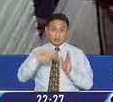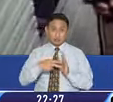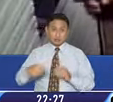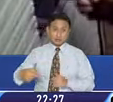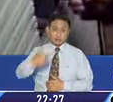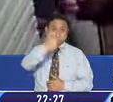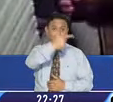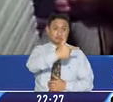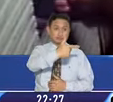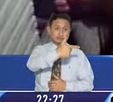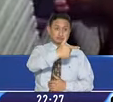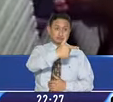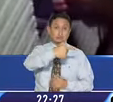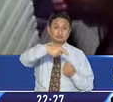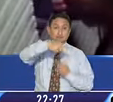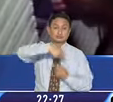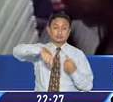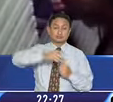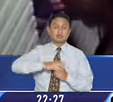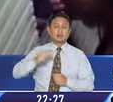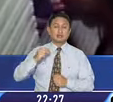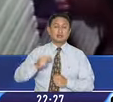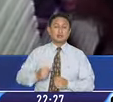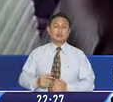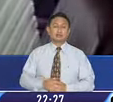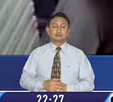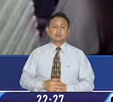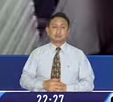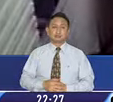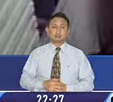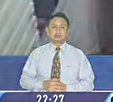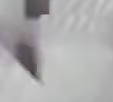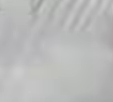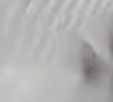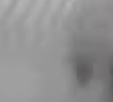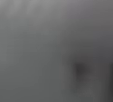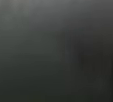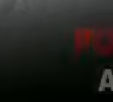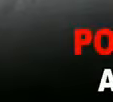Nacional. Los detalles en breves minutos.